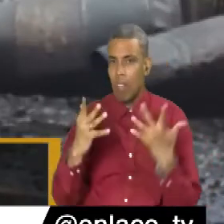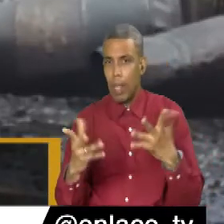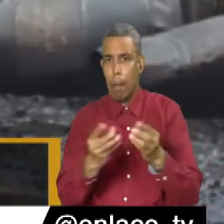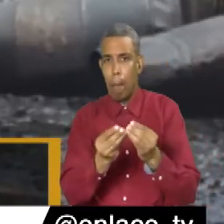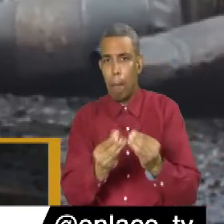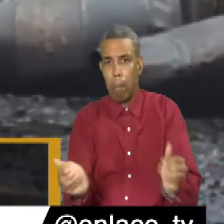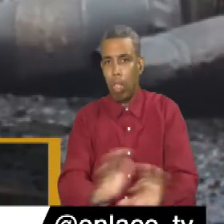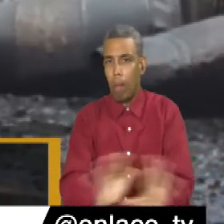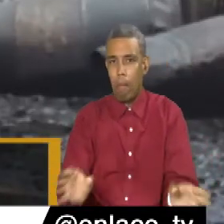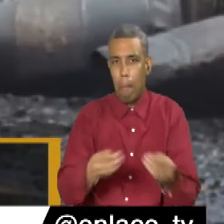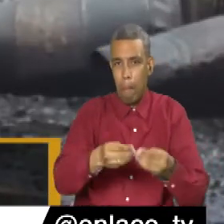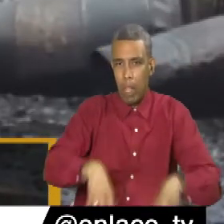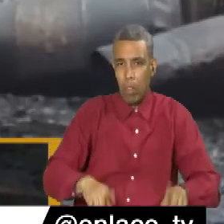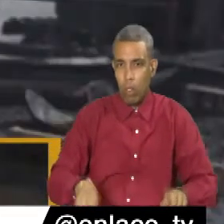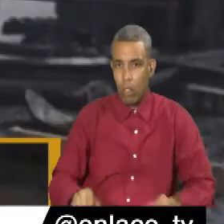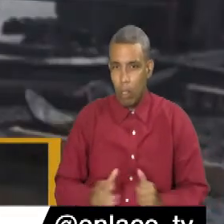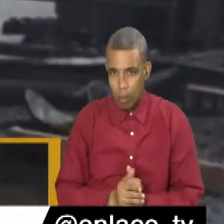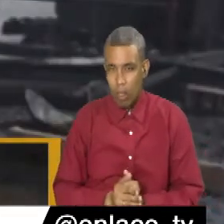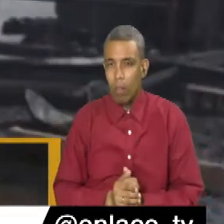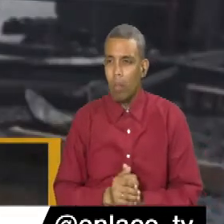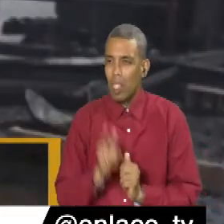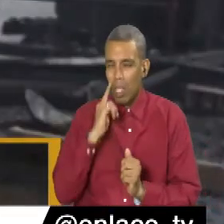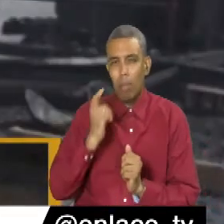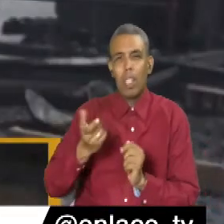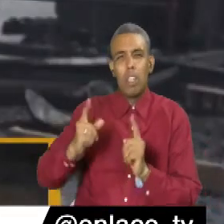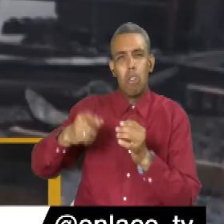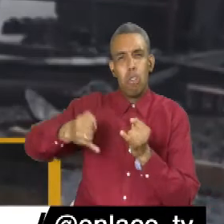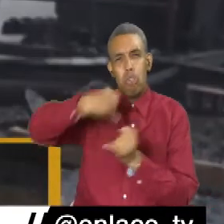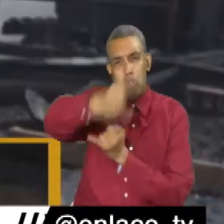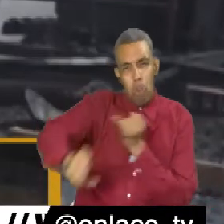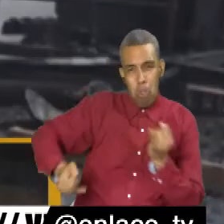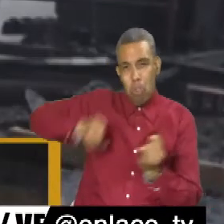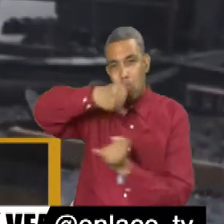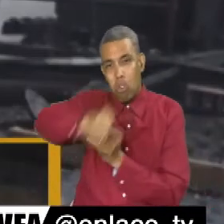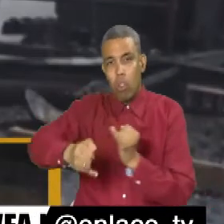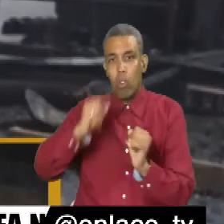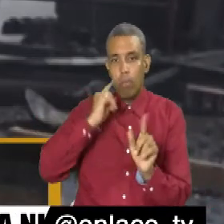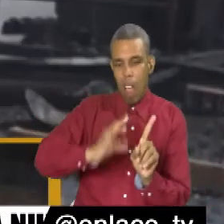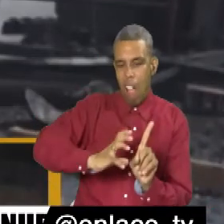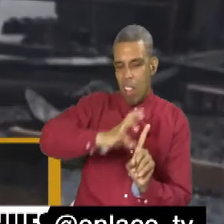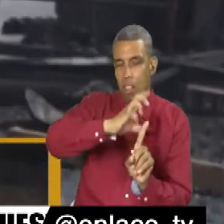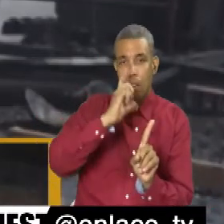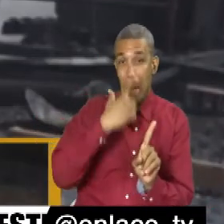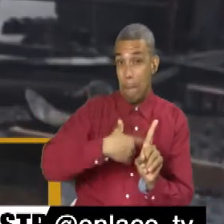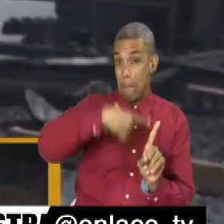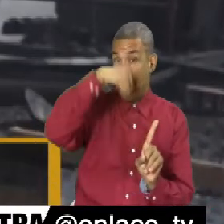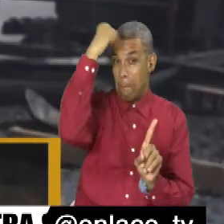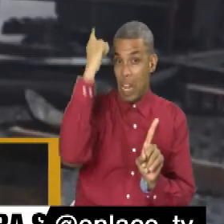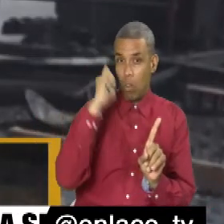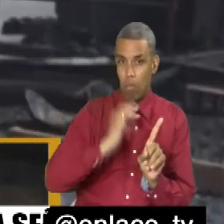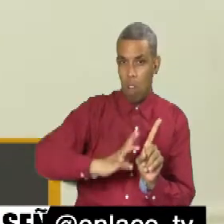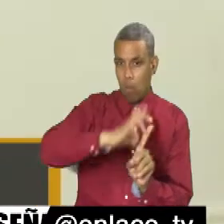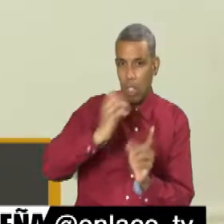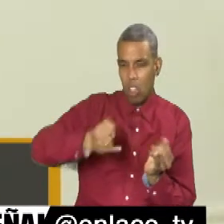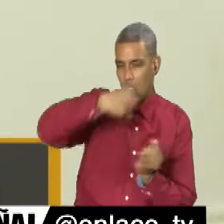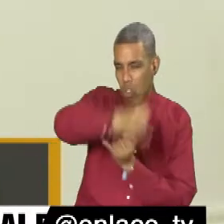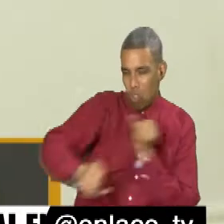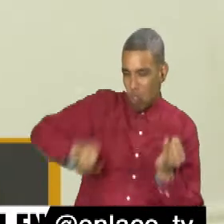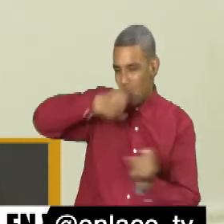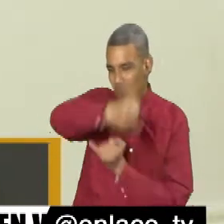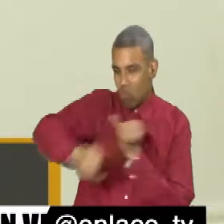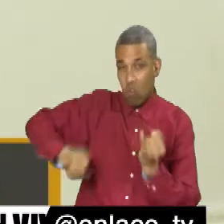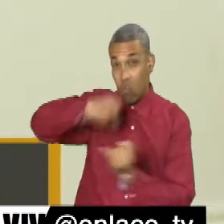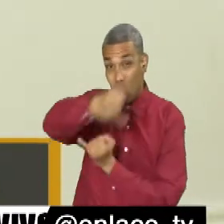también se consumieron por el fuego. Ellos nos informan que estaban haciendo, trasvasando el producto